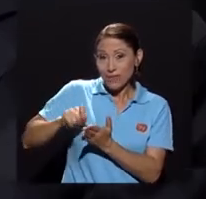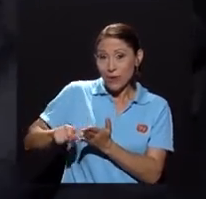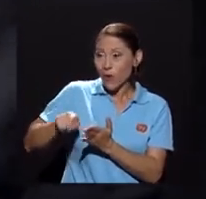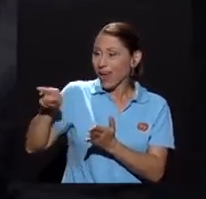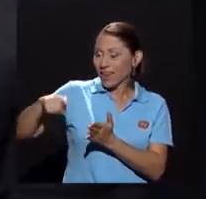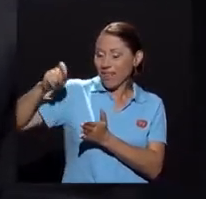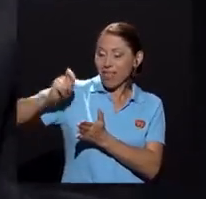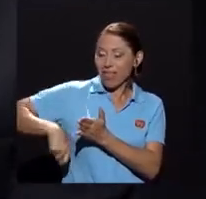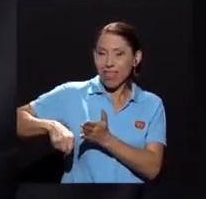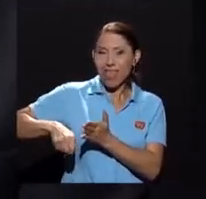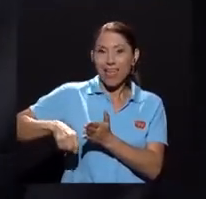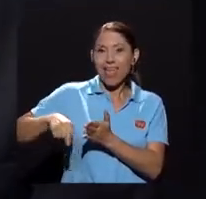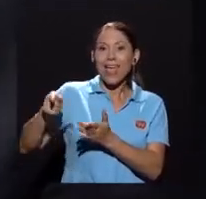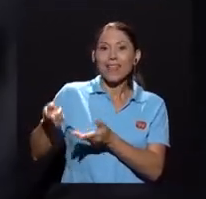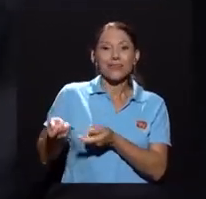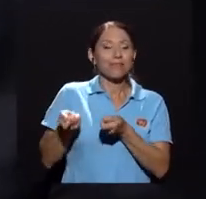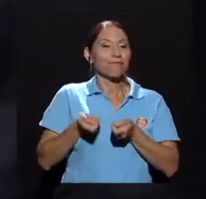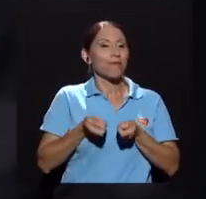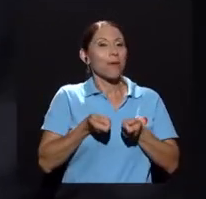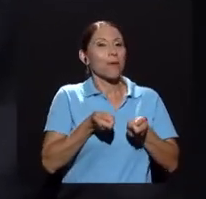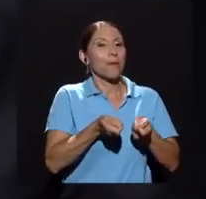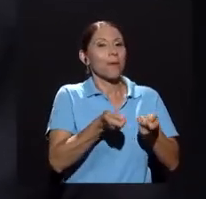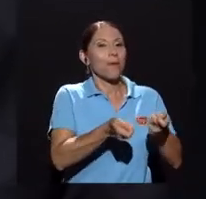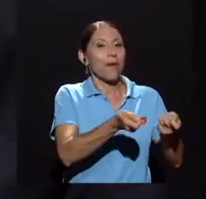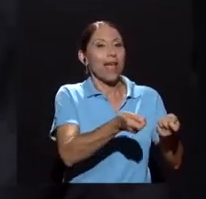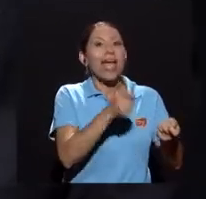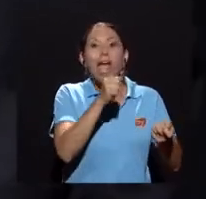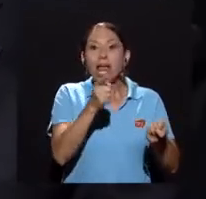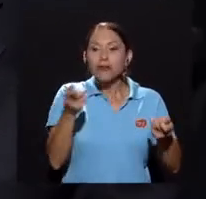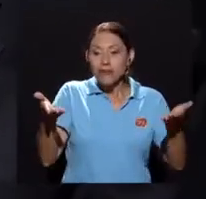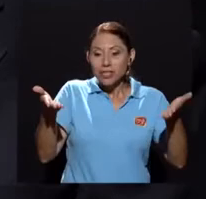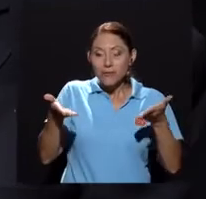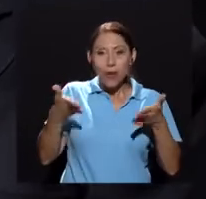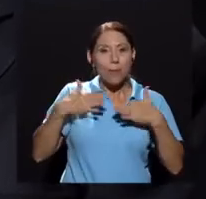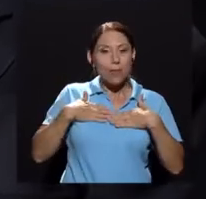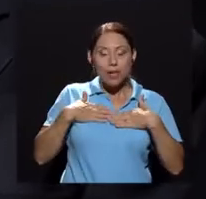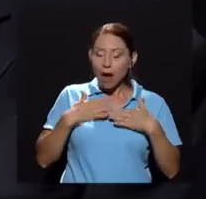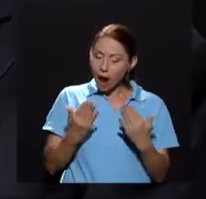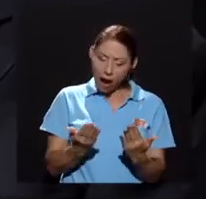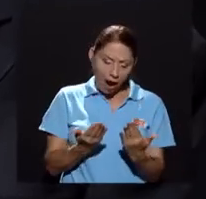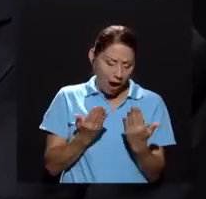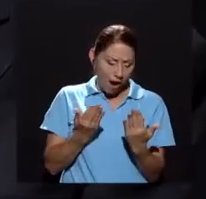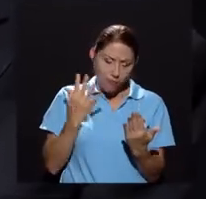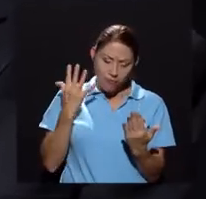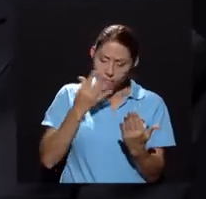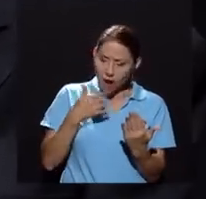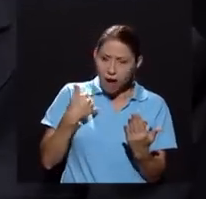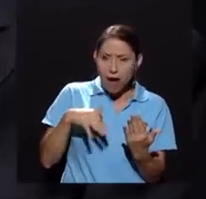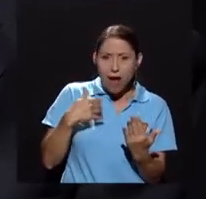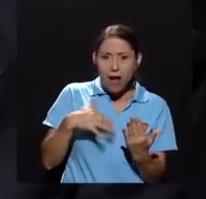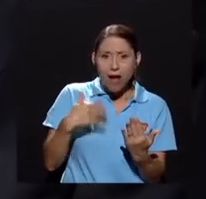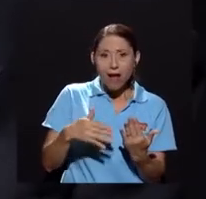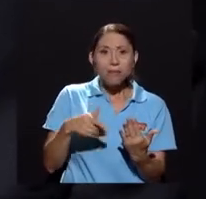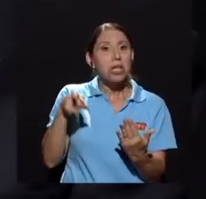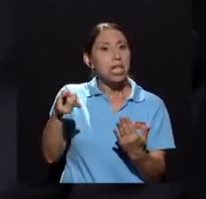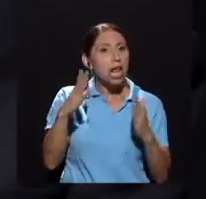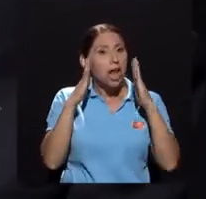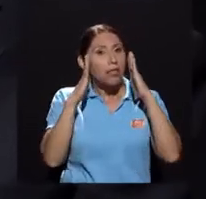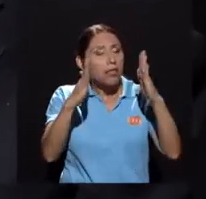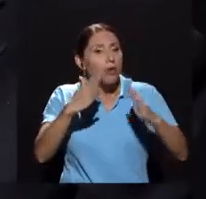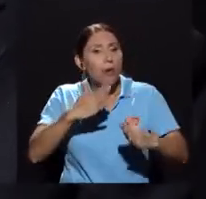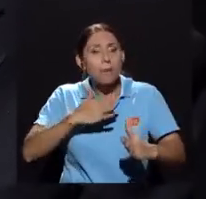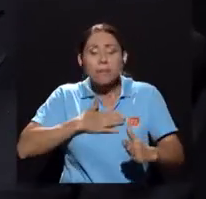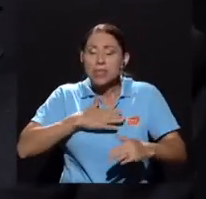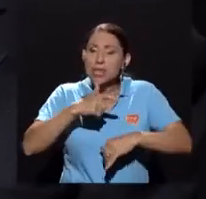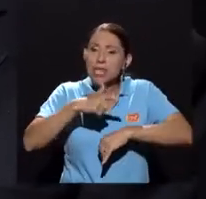con siempre publicando y estudiando ahora lo vio me dio todo el tiempo que que quise que siempre era tan poco ahora